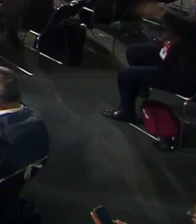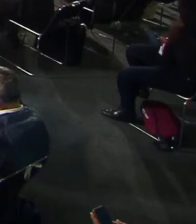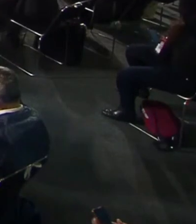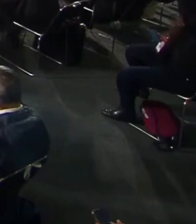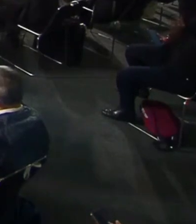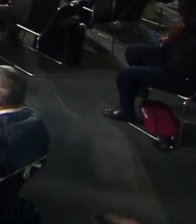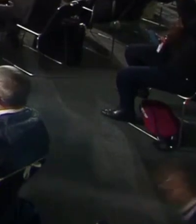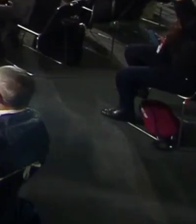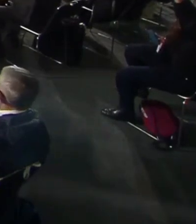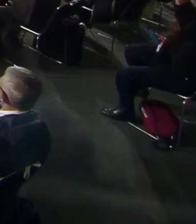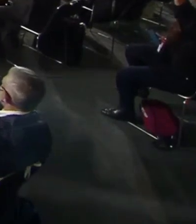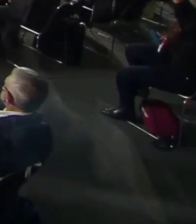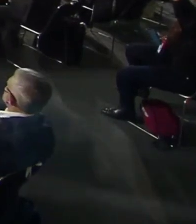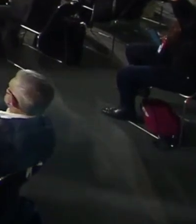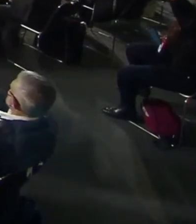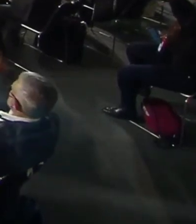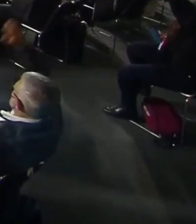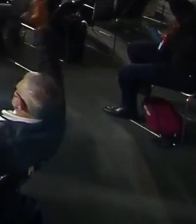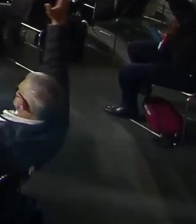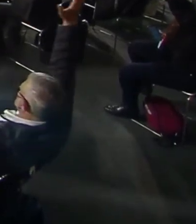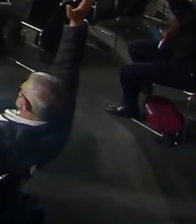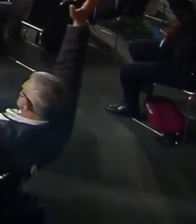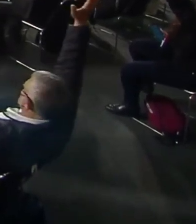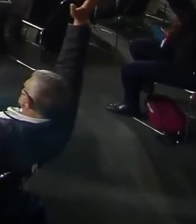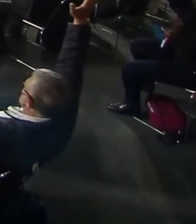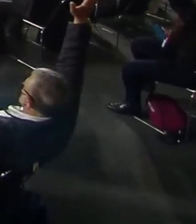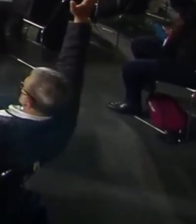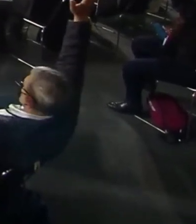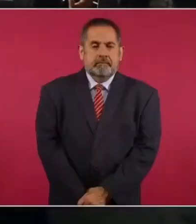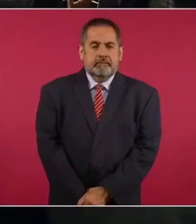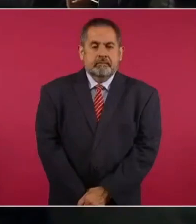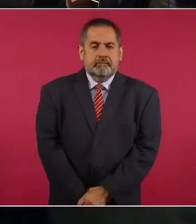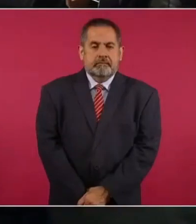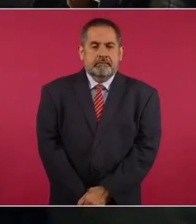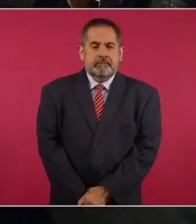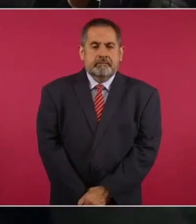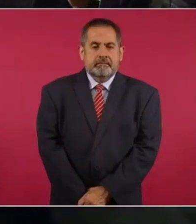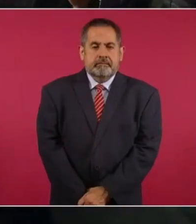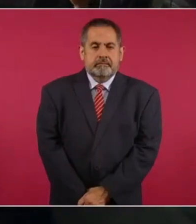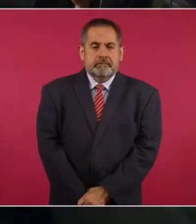Muy bien, vamos. Bueno, vamos.